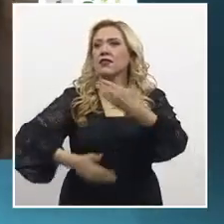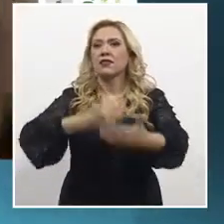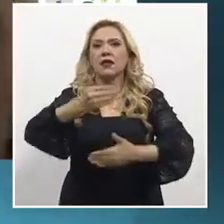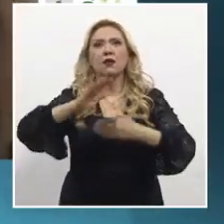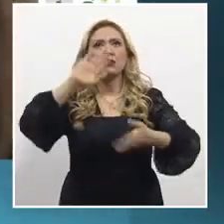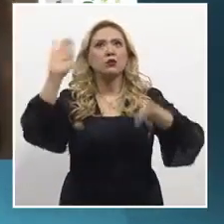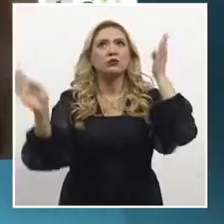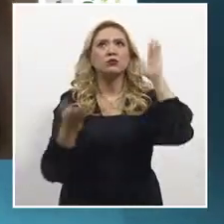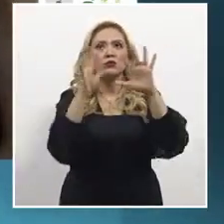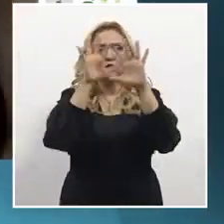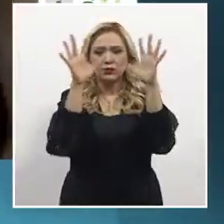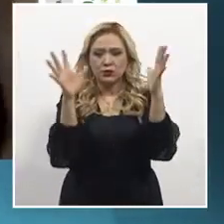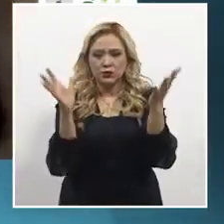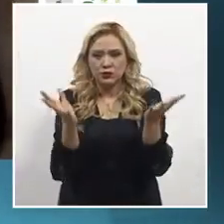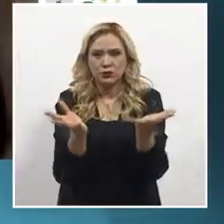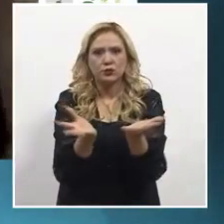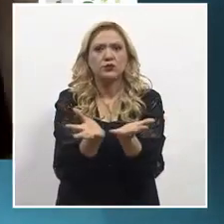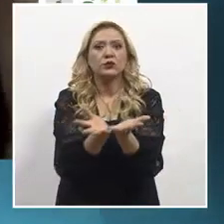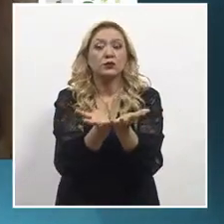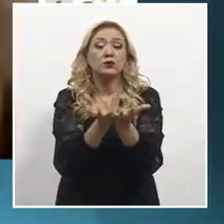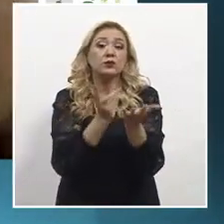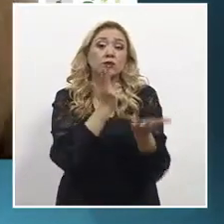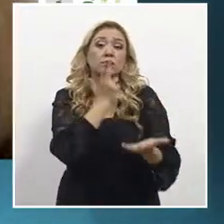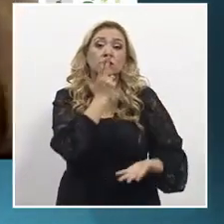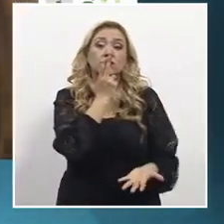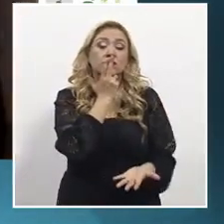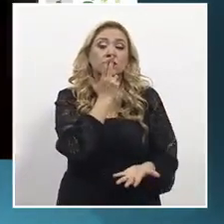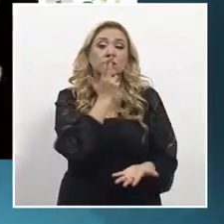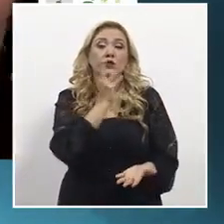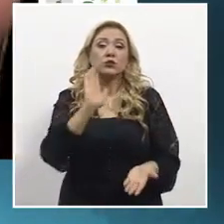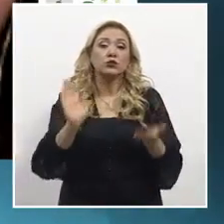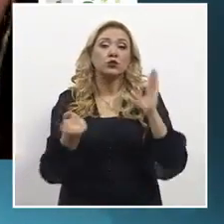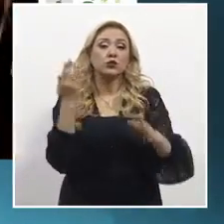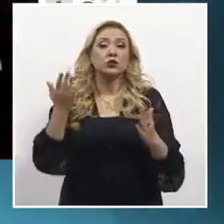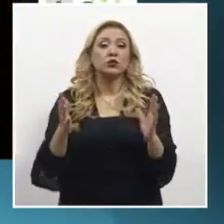planeta. Y es más que necesario hablar